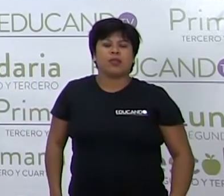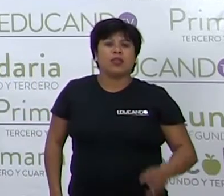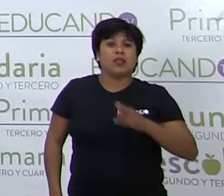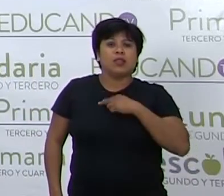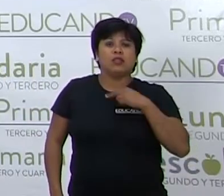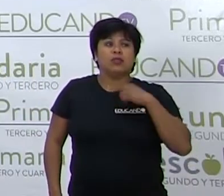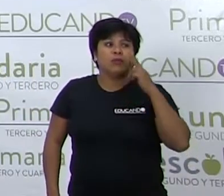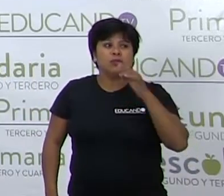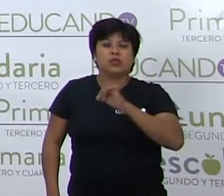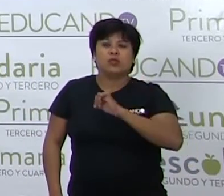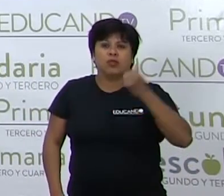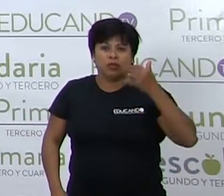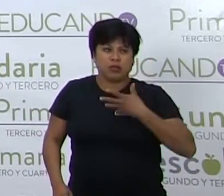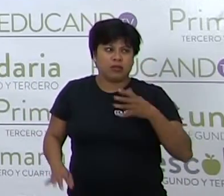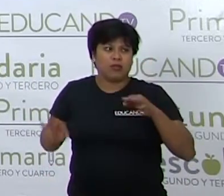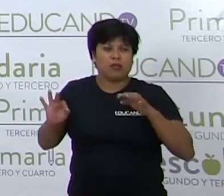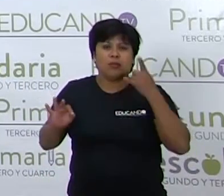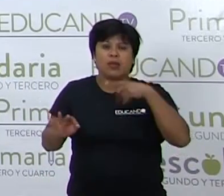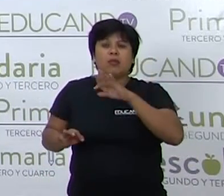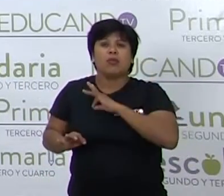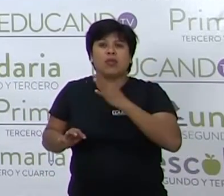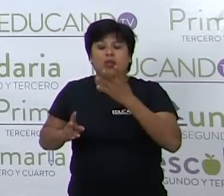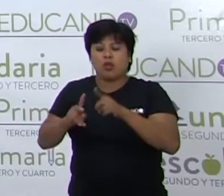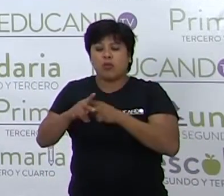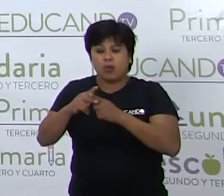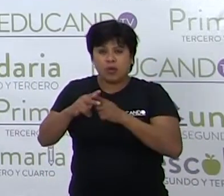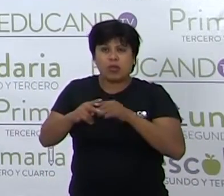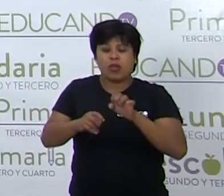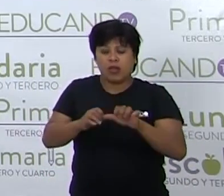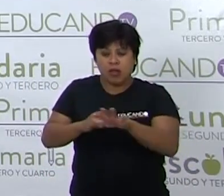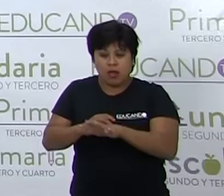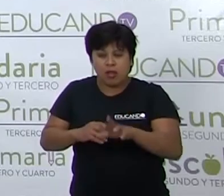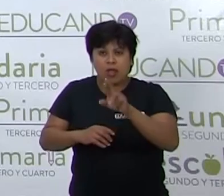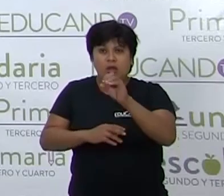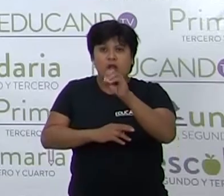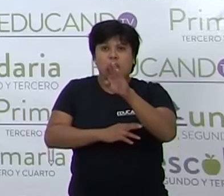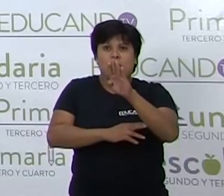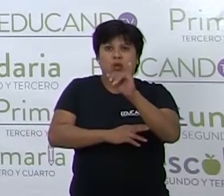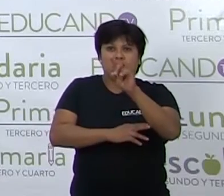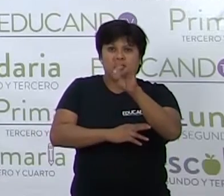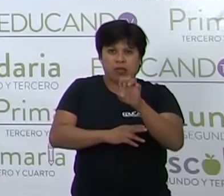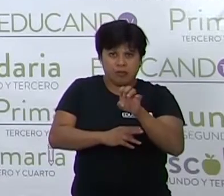la otra que tenemos entonces para calcular el área de un romboide